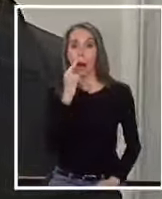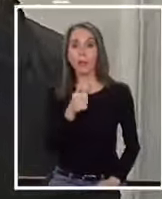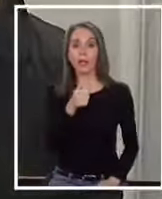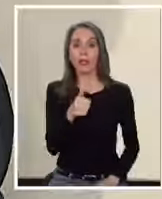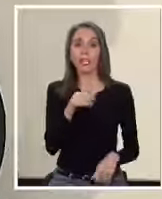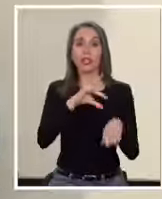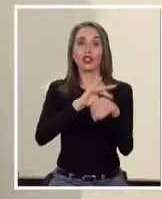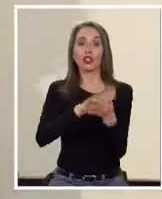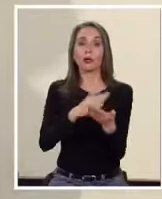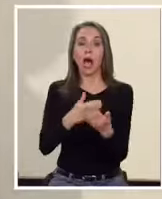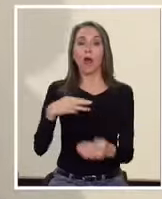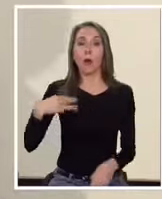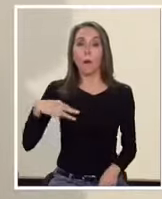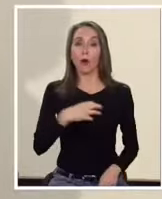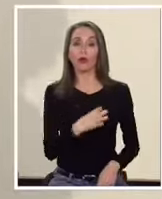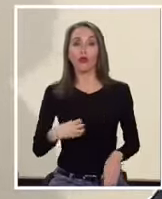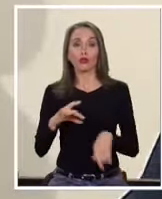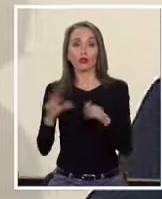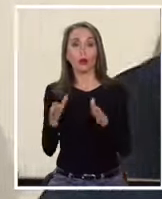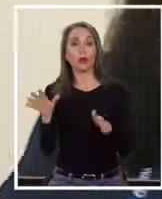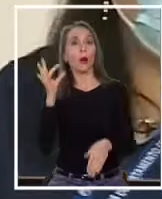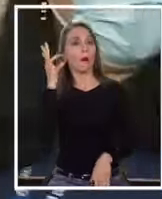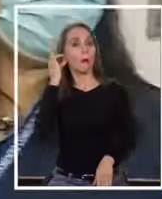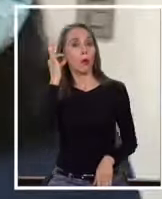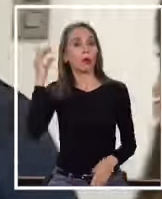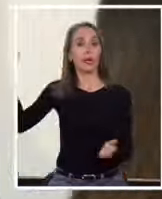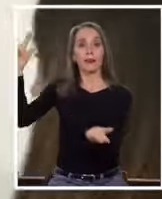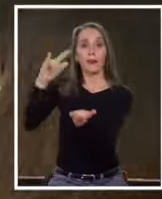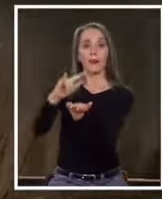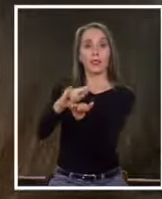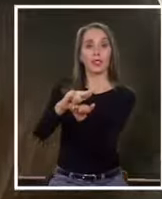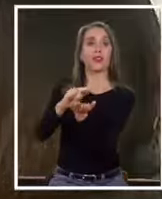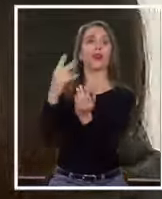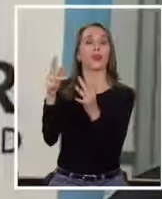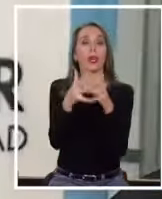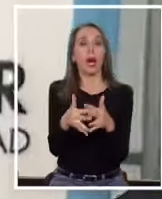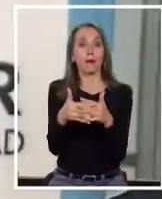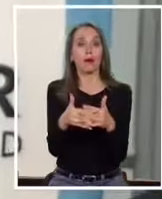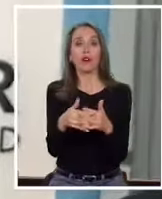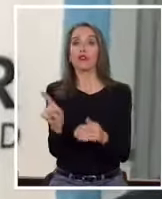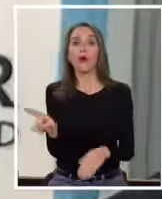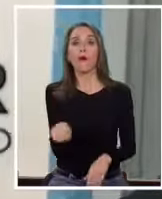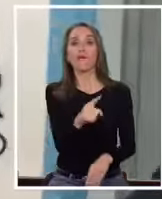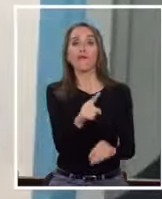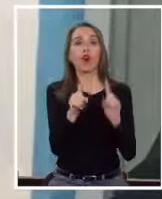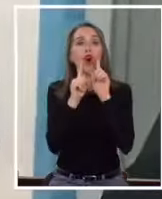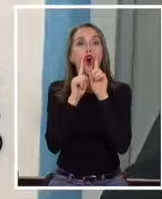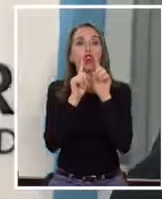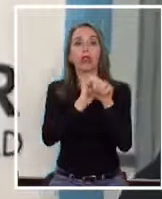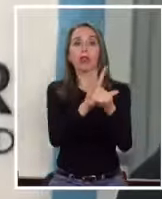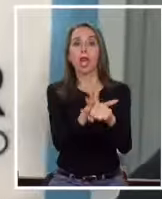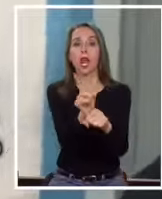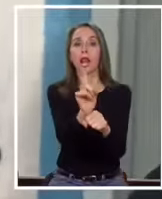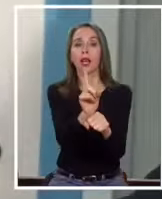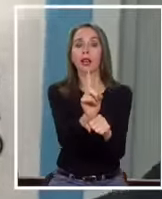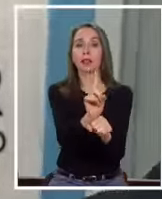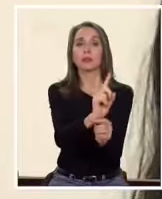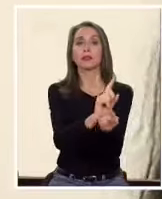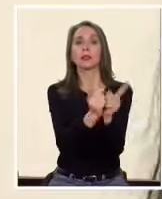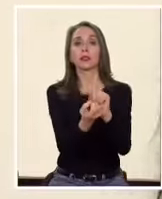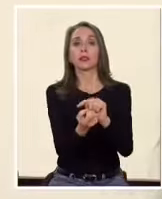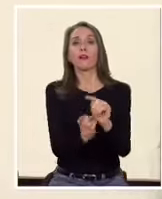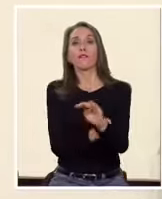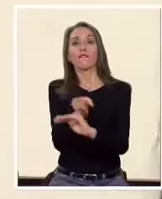de Salud Municipal plantean que la mujer proveniente de Estados Unidos no solo no habría pasado por un hotel sanitario, sino que